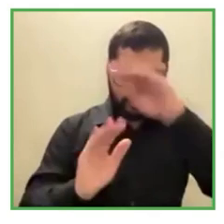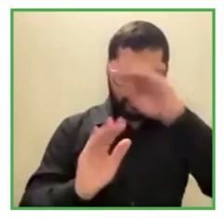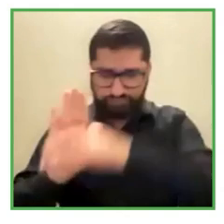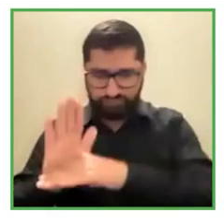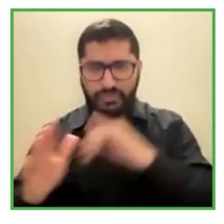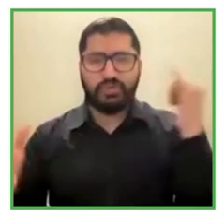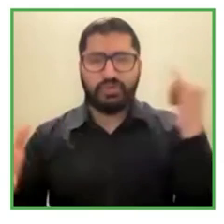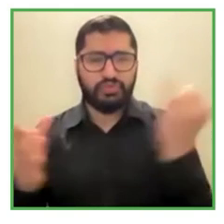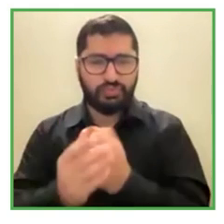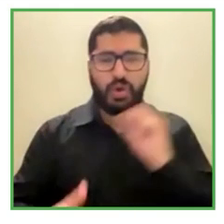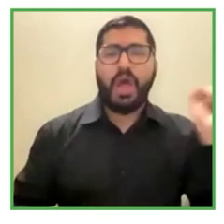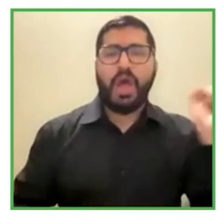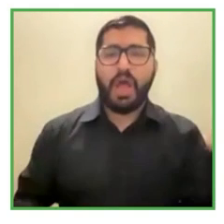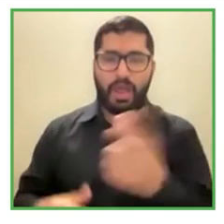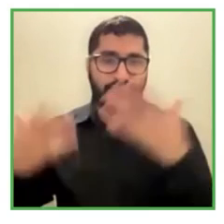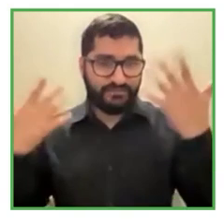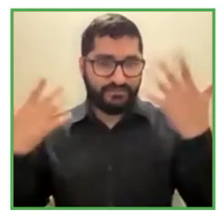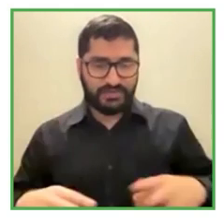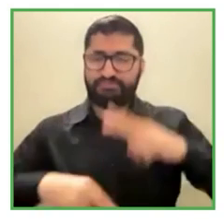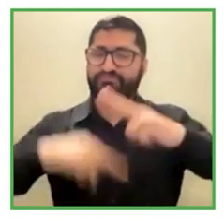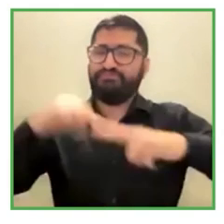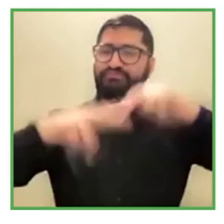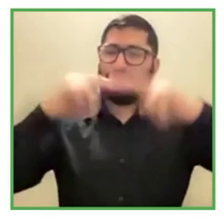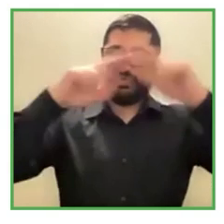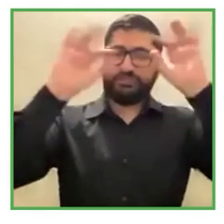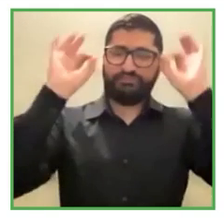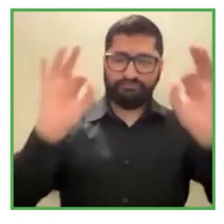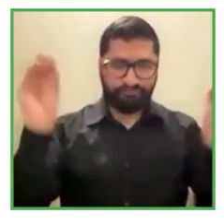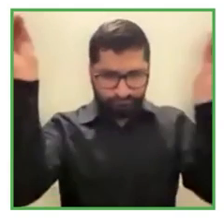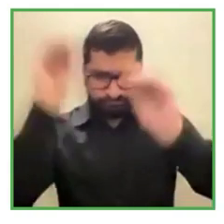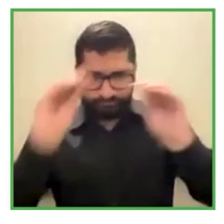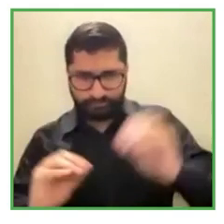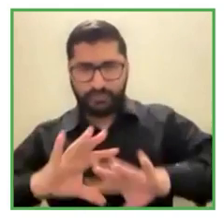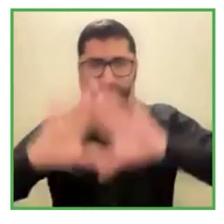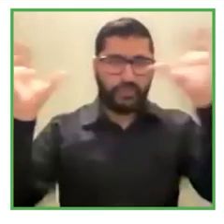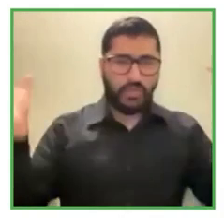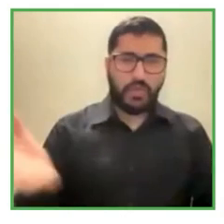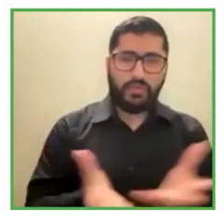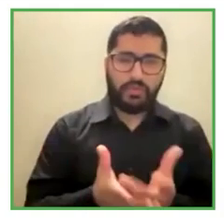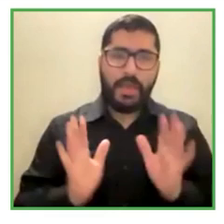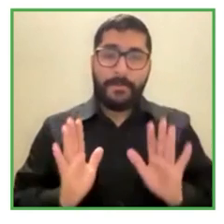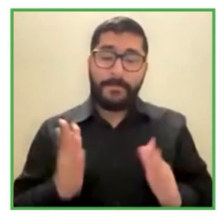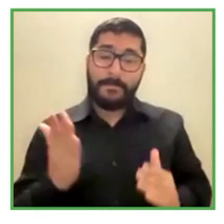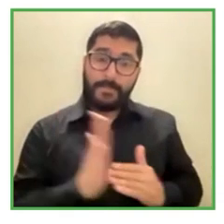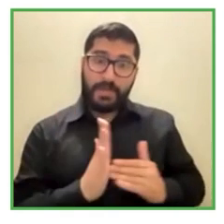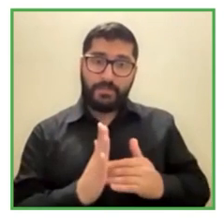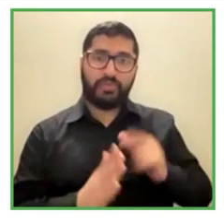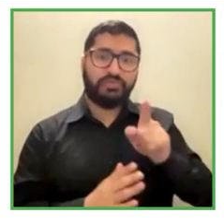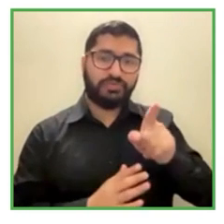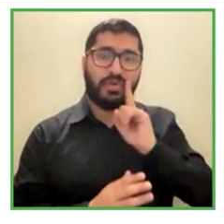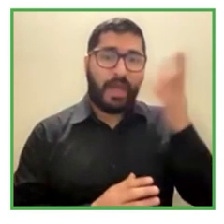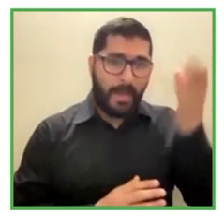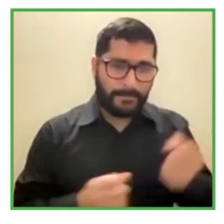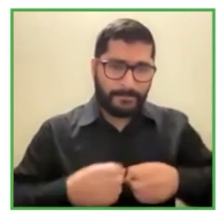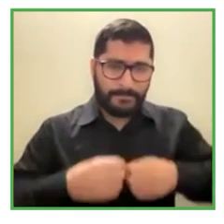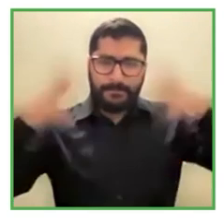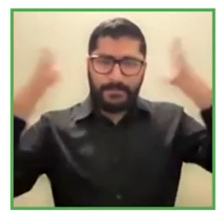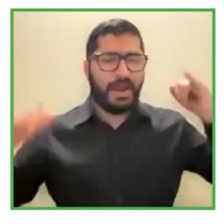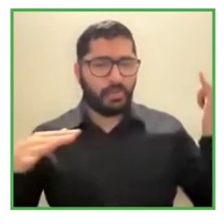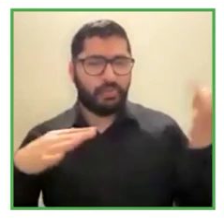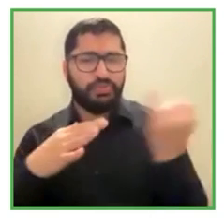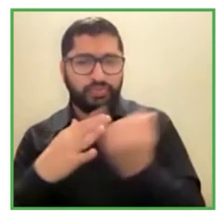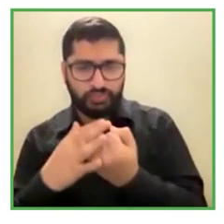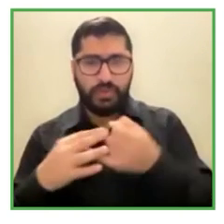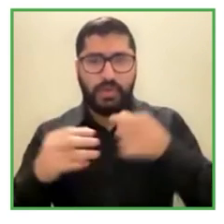en el mundo en este momento. Así que esperamos tener una gran influencia en la transformación digital de muchos servicios que está ocurriendo